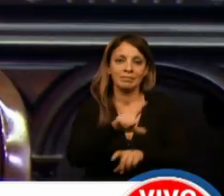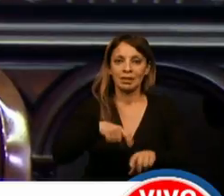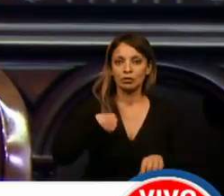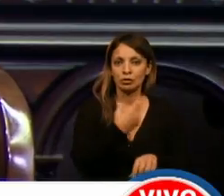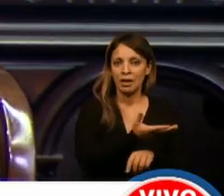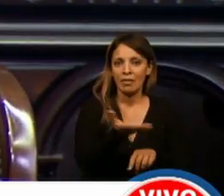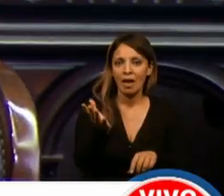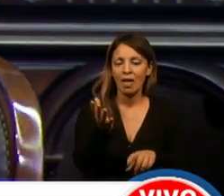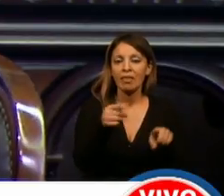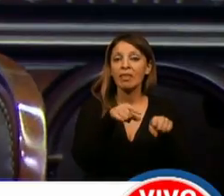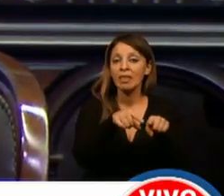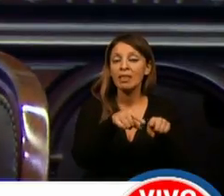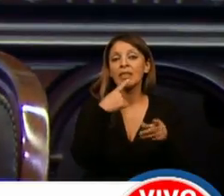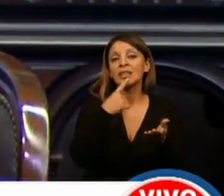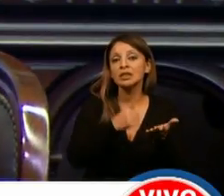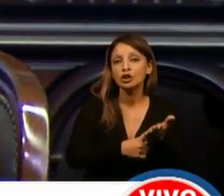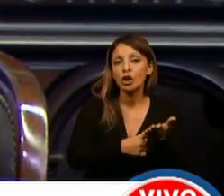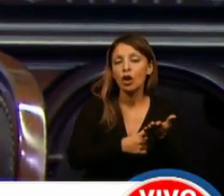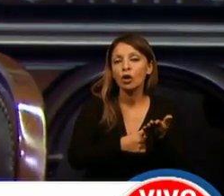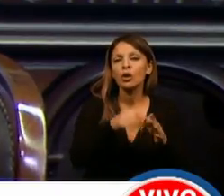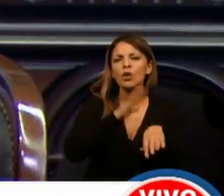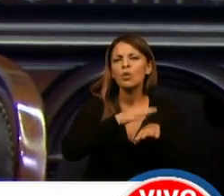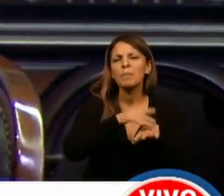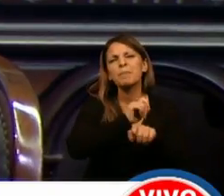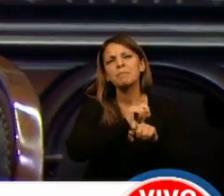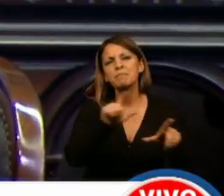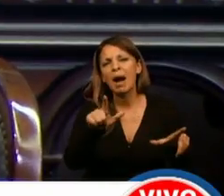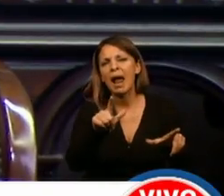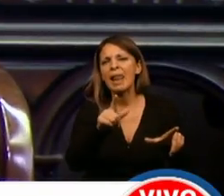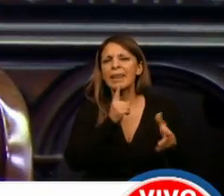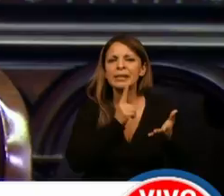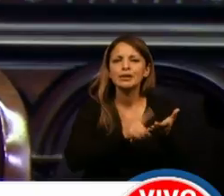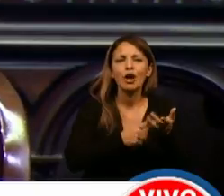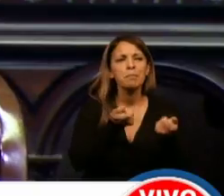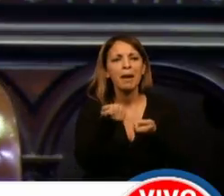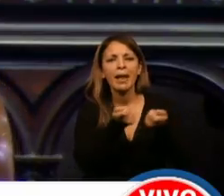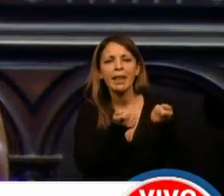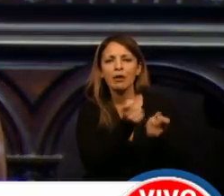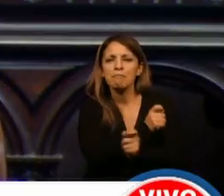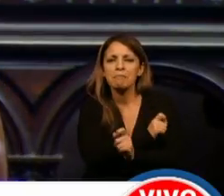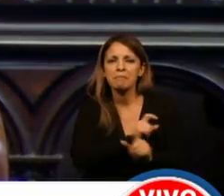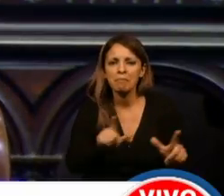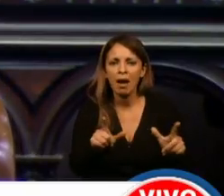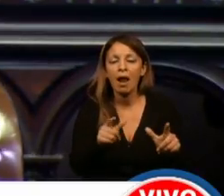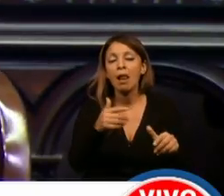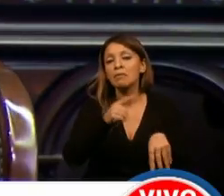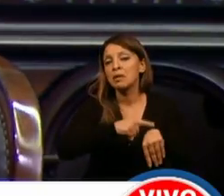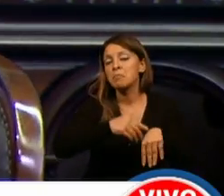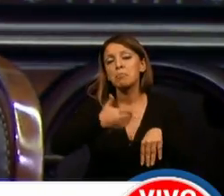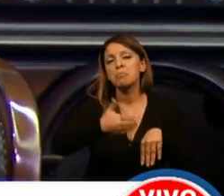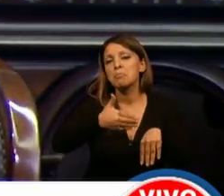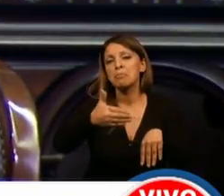termina siendo por su inconsistencia económica y financiera en el mediano plazo